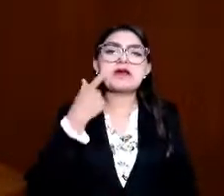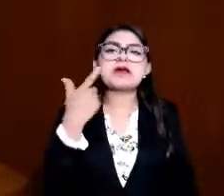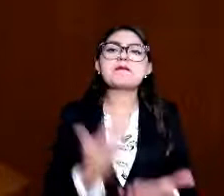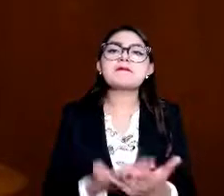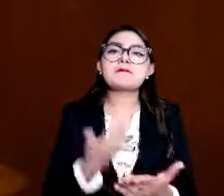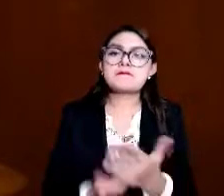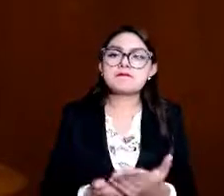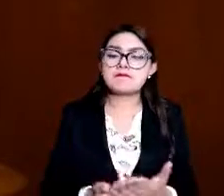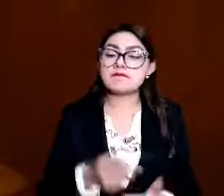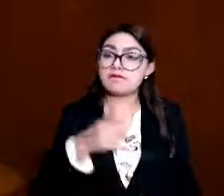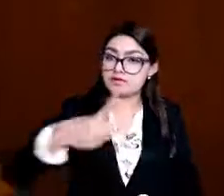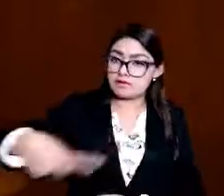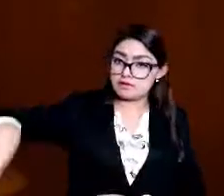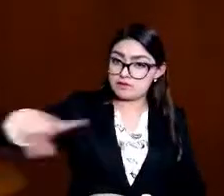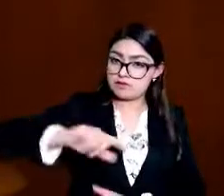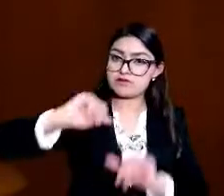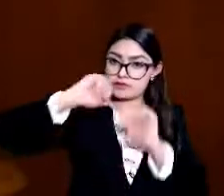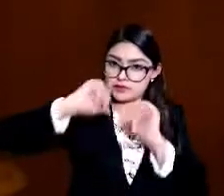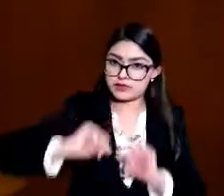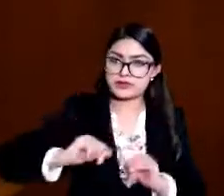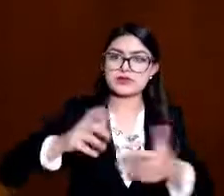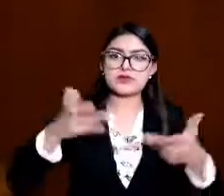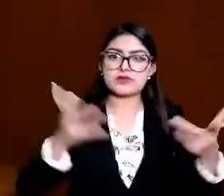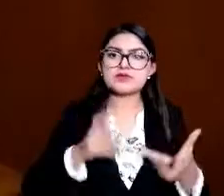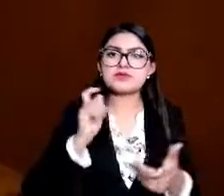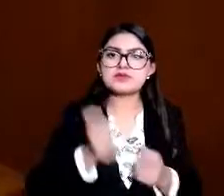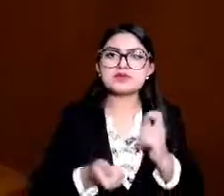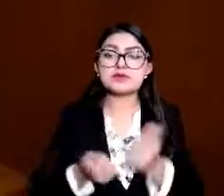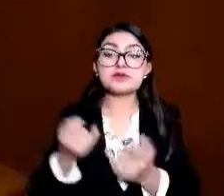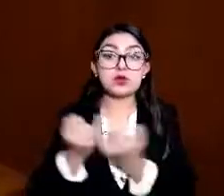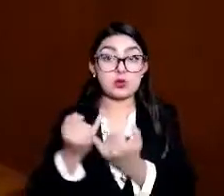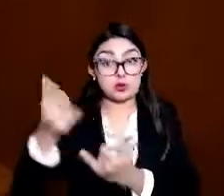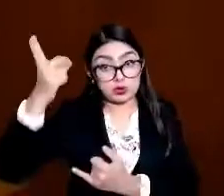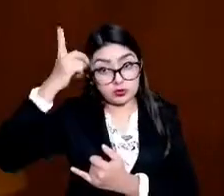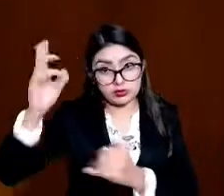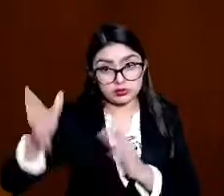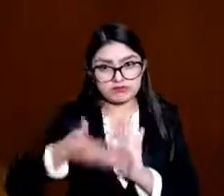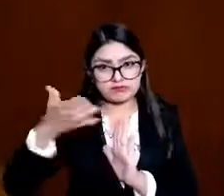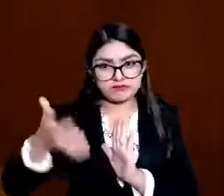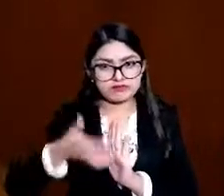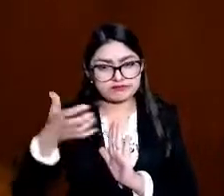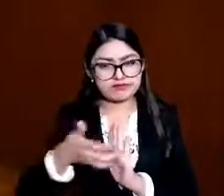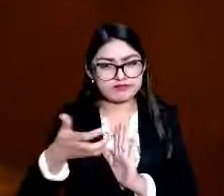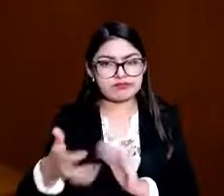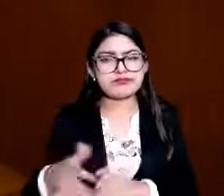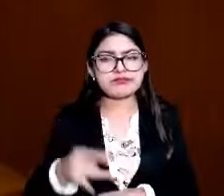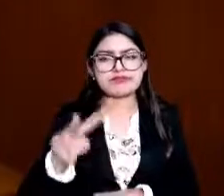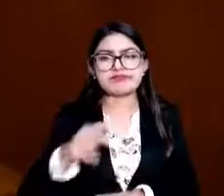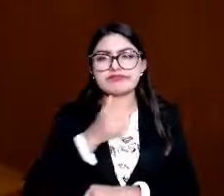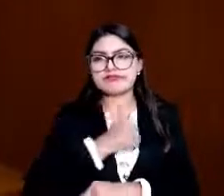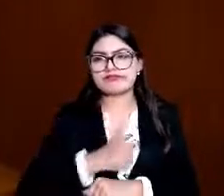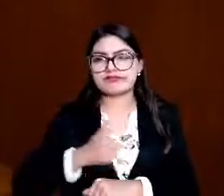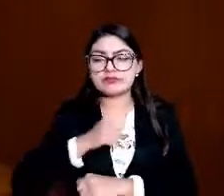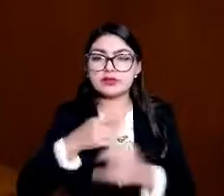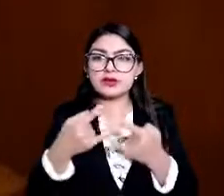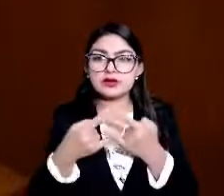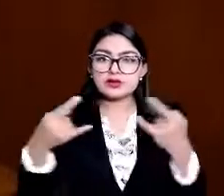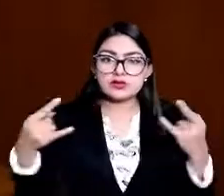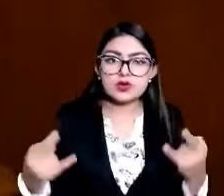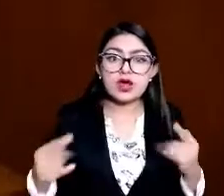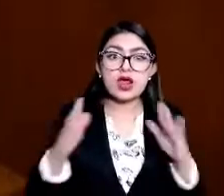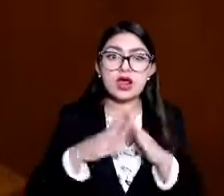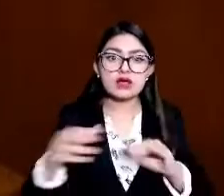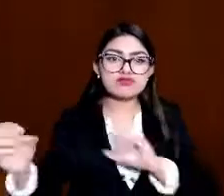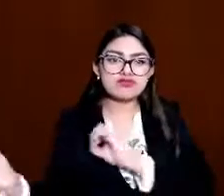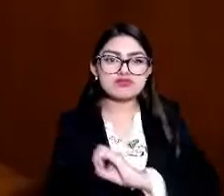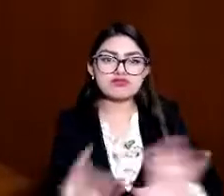las autoridades y de los fraccionadores. Es lamentable ver y escuchar historias de abandono de casas por los malos